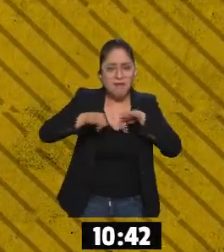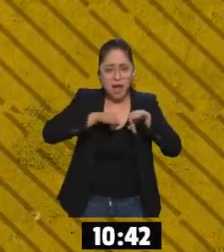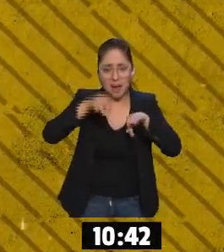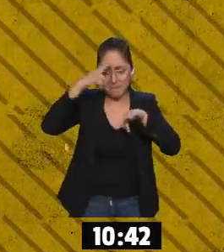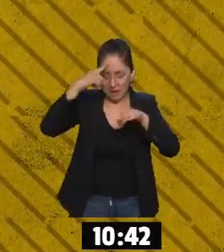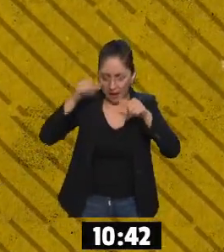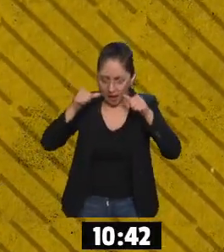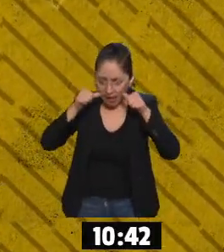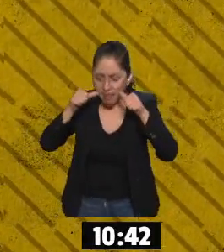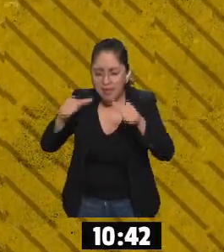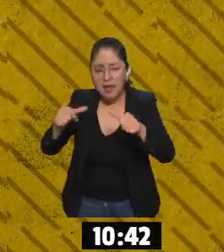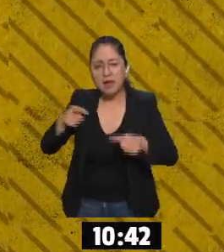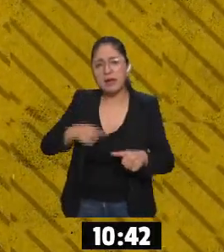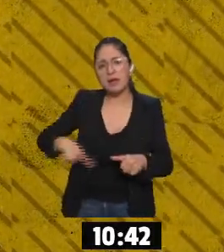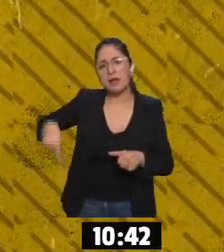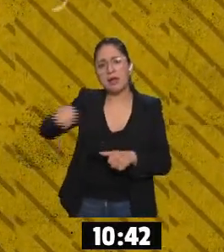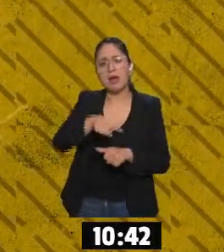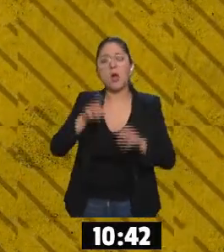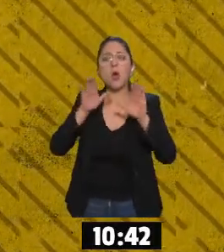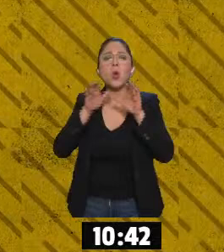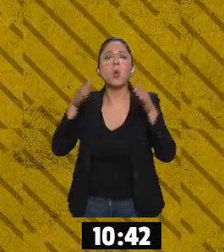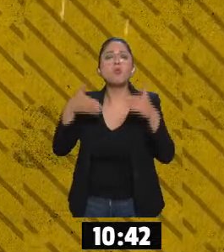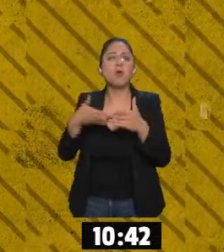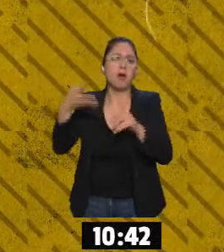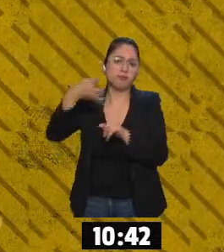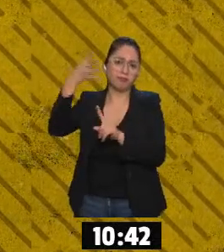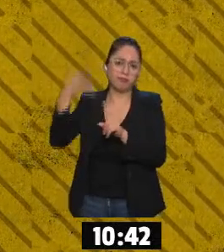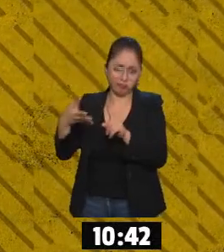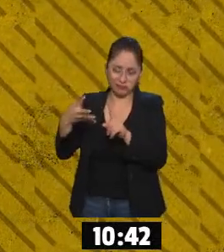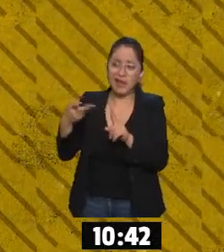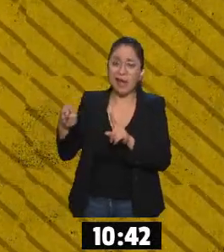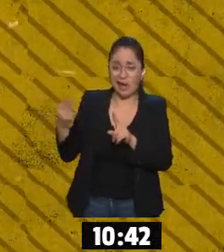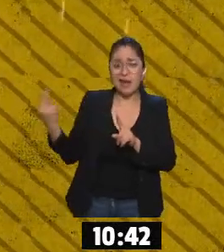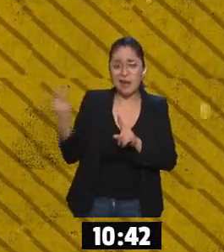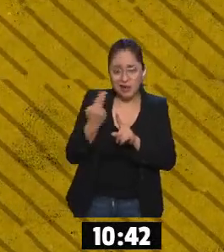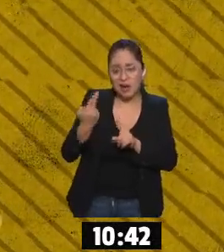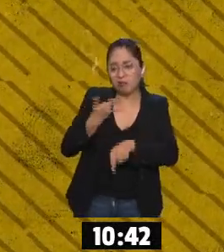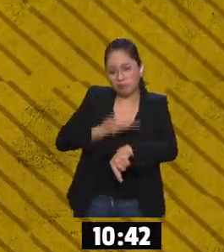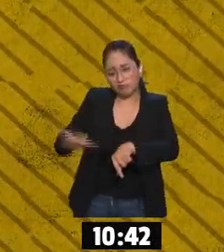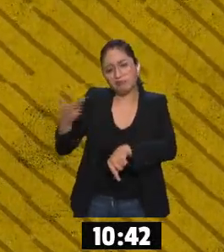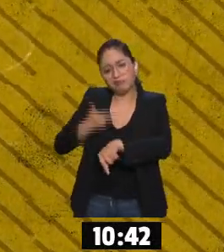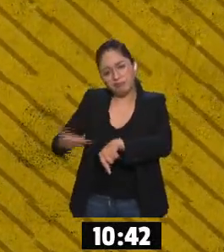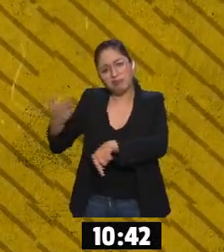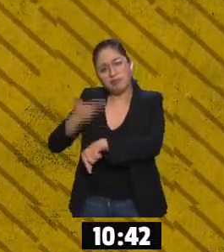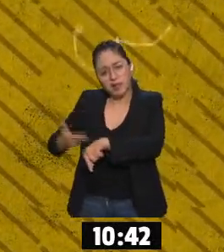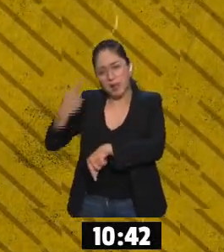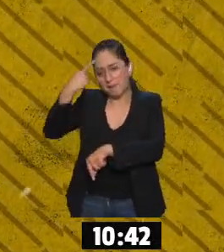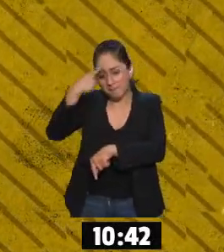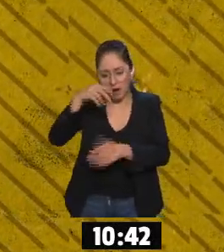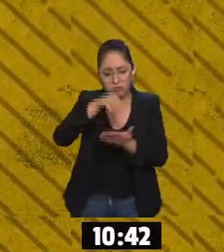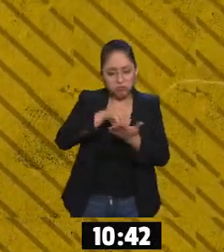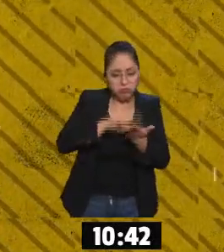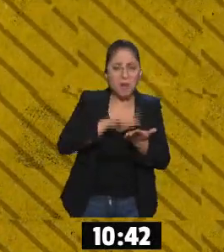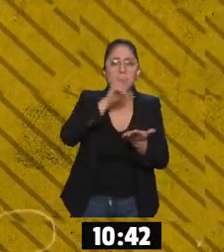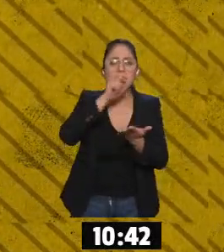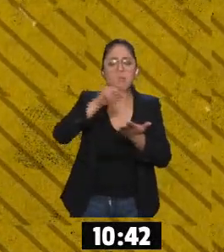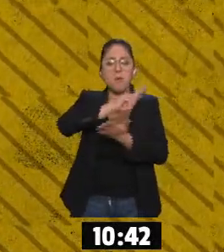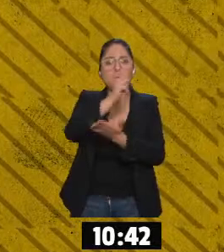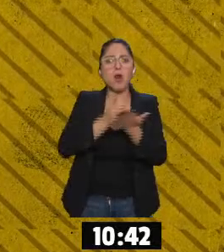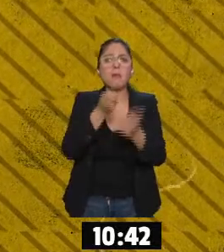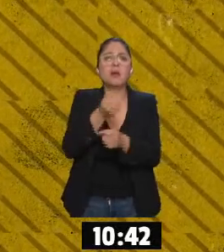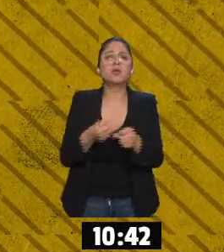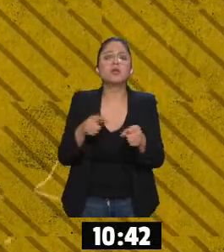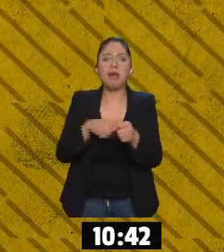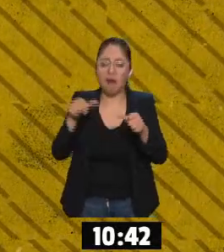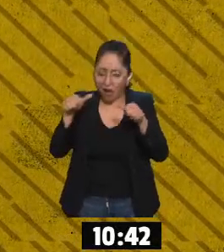diversidad sexual, que eso es lo que queremos, ¿no? Que haya una mayor eficacia para que realmente se hagan acciones, programas sociales a favor de la